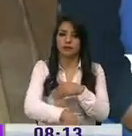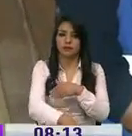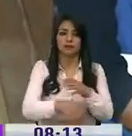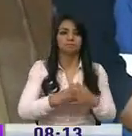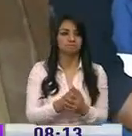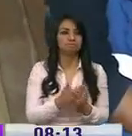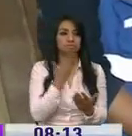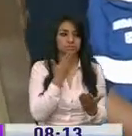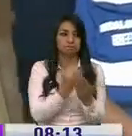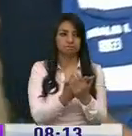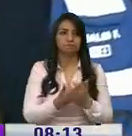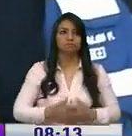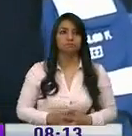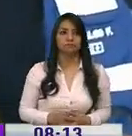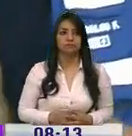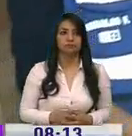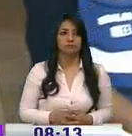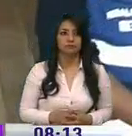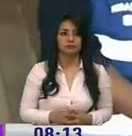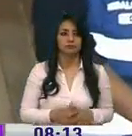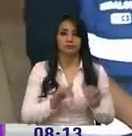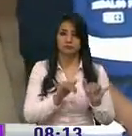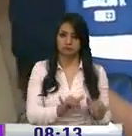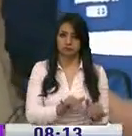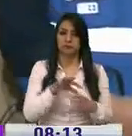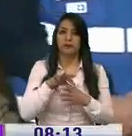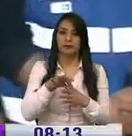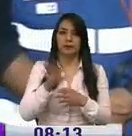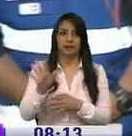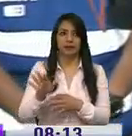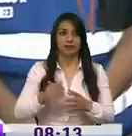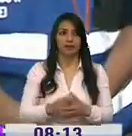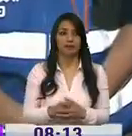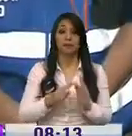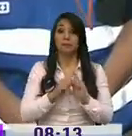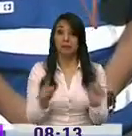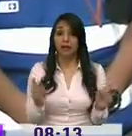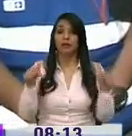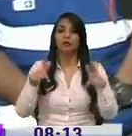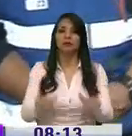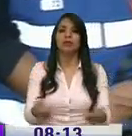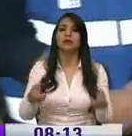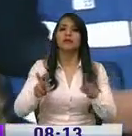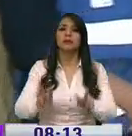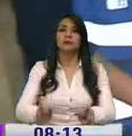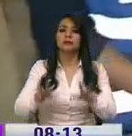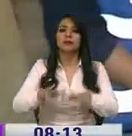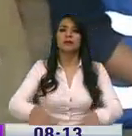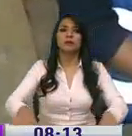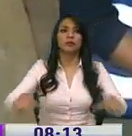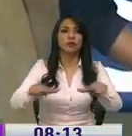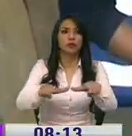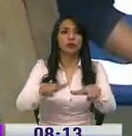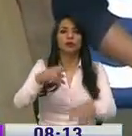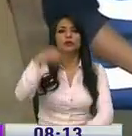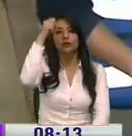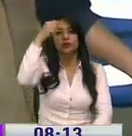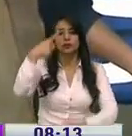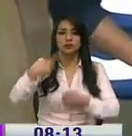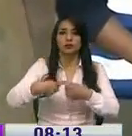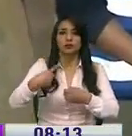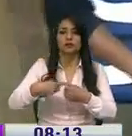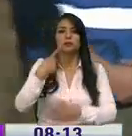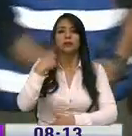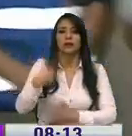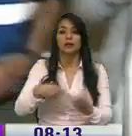muchísimas gracias a fausto nosotros nos quedaremos pendientes con el tema pero nosotros a mí nos encontramos aquí en el sector del norte de la capital para